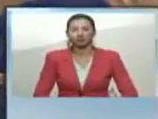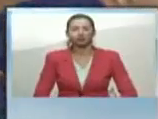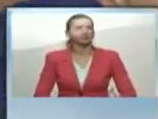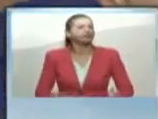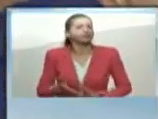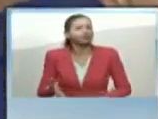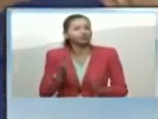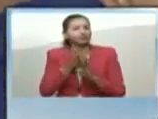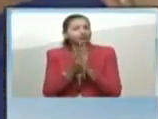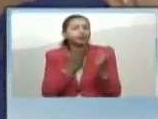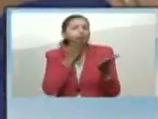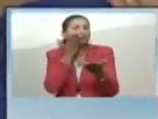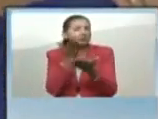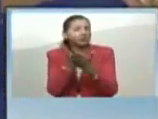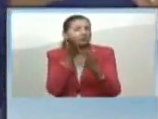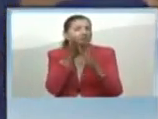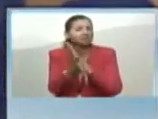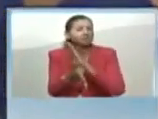plantearle,